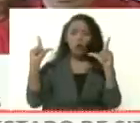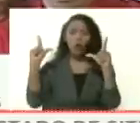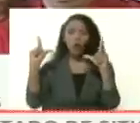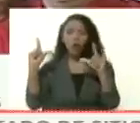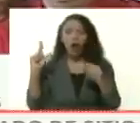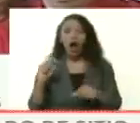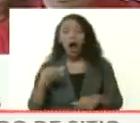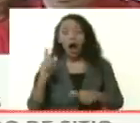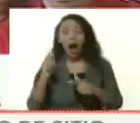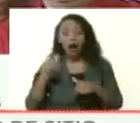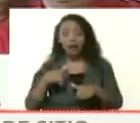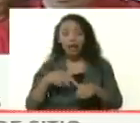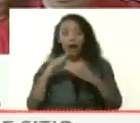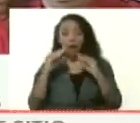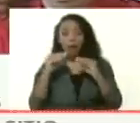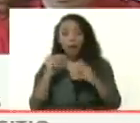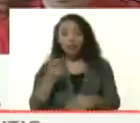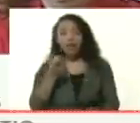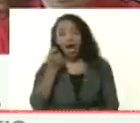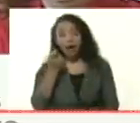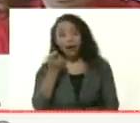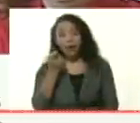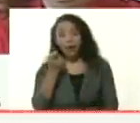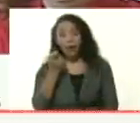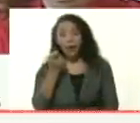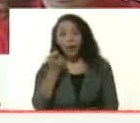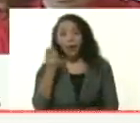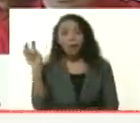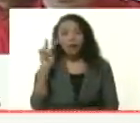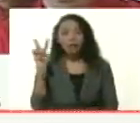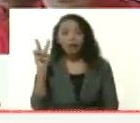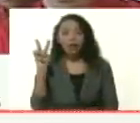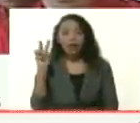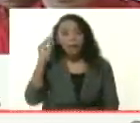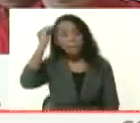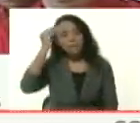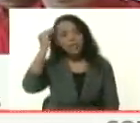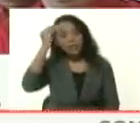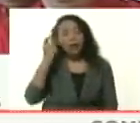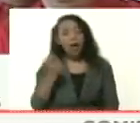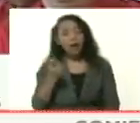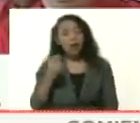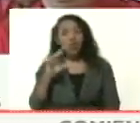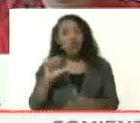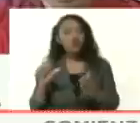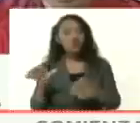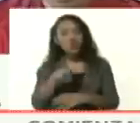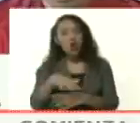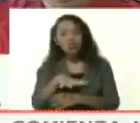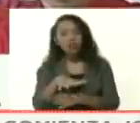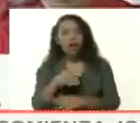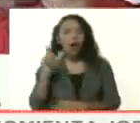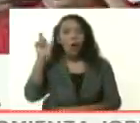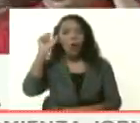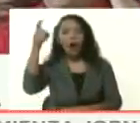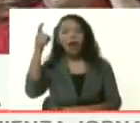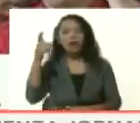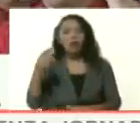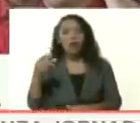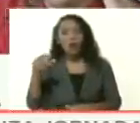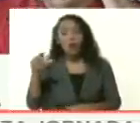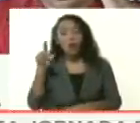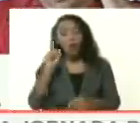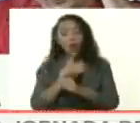de arroz en Venezuela? ¿Y en qué pensaba Venezuela? ¿En Guárico? No pensaban en más ningún lado.